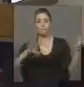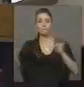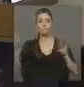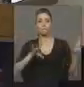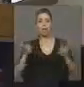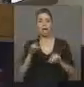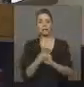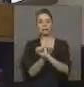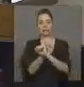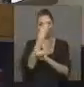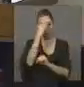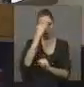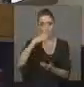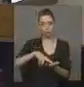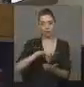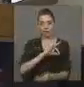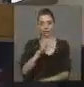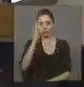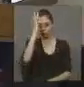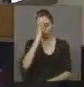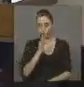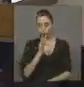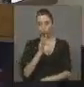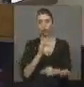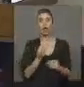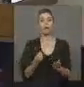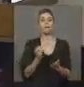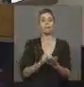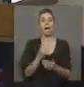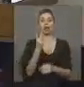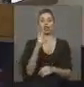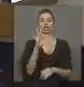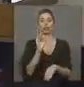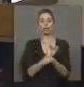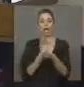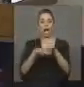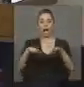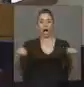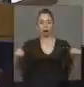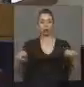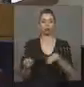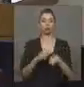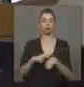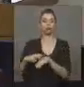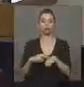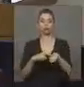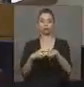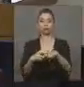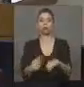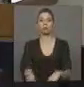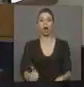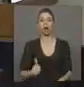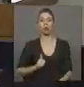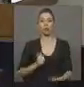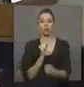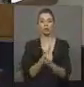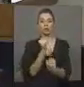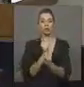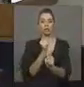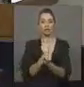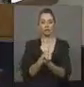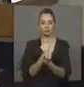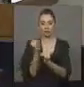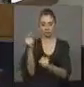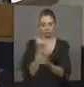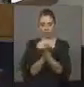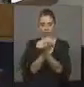en 1.500 funcionarios, dotándolos además de 250 vehículos para que puedan desplazarse en el cumplimiento de su